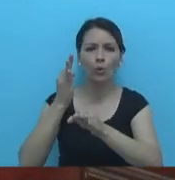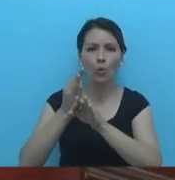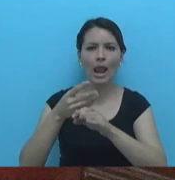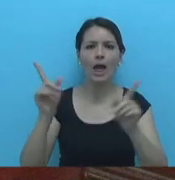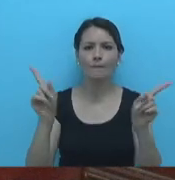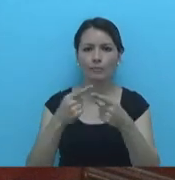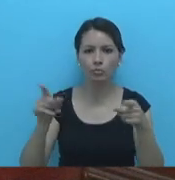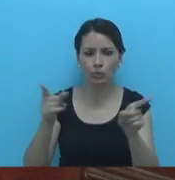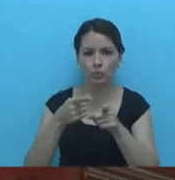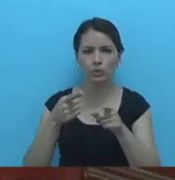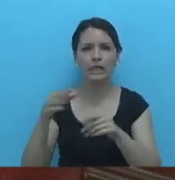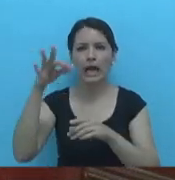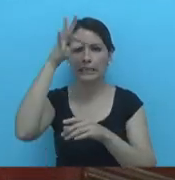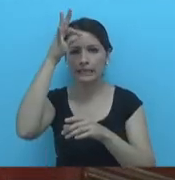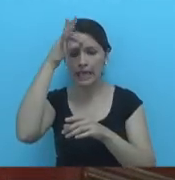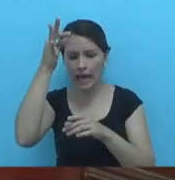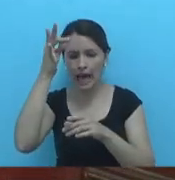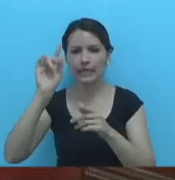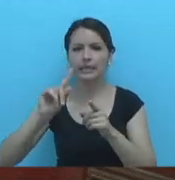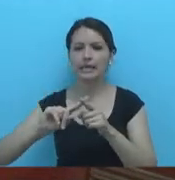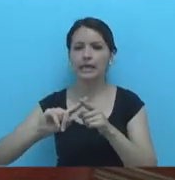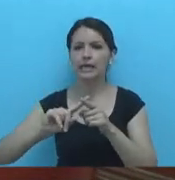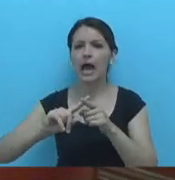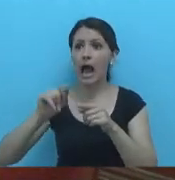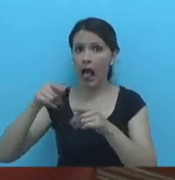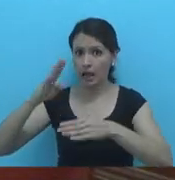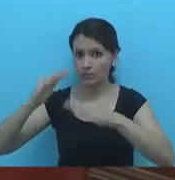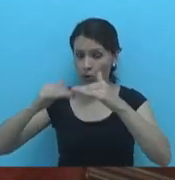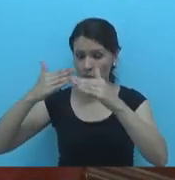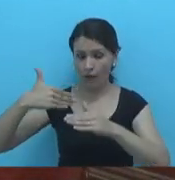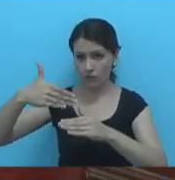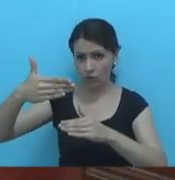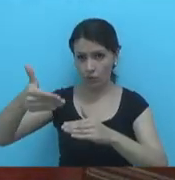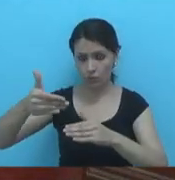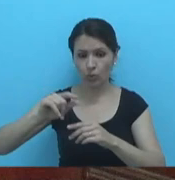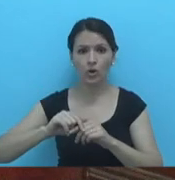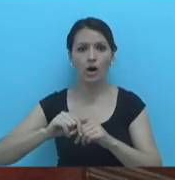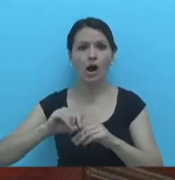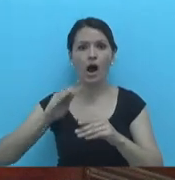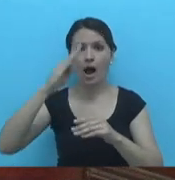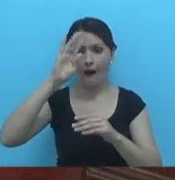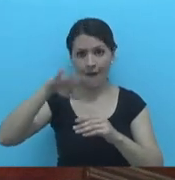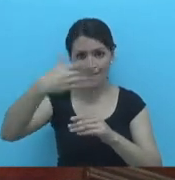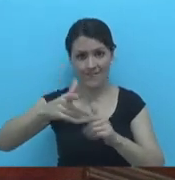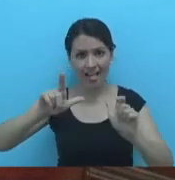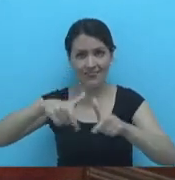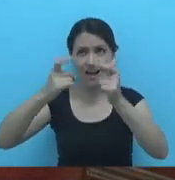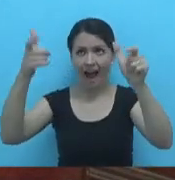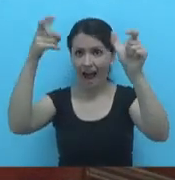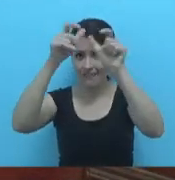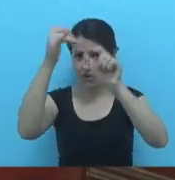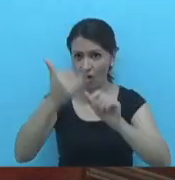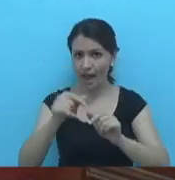debiendo preservarse el árbol que se encuentra frente al predio como símbolo del resurgimiento. Artículo 3.